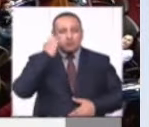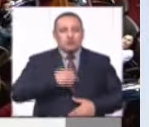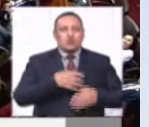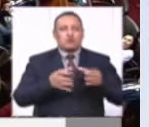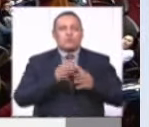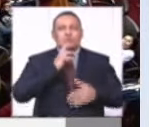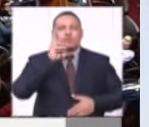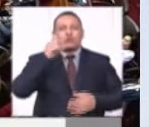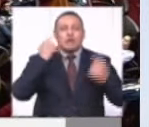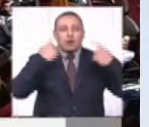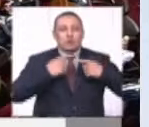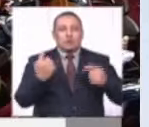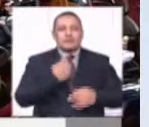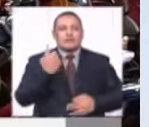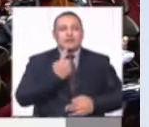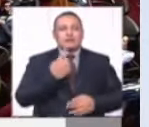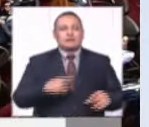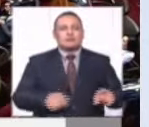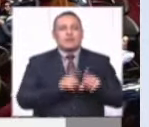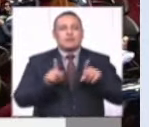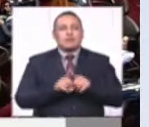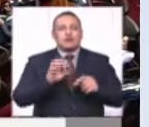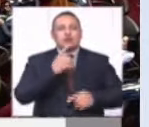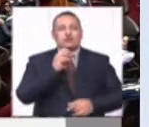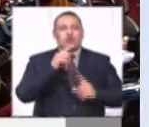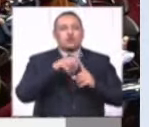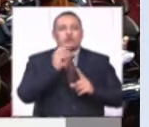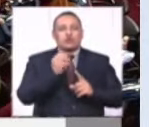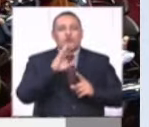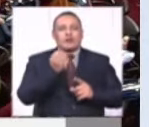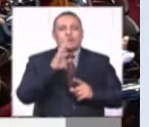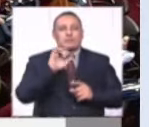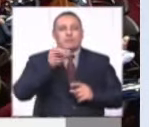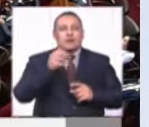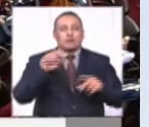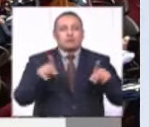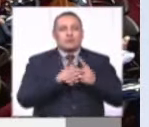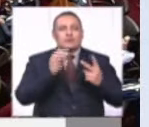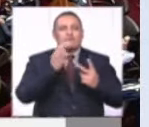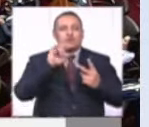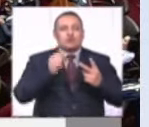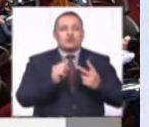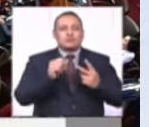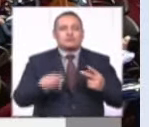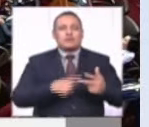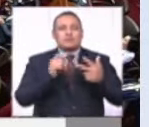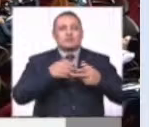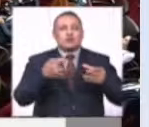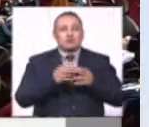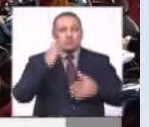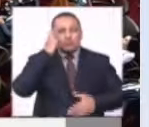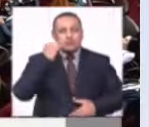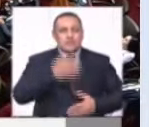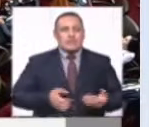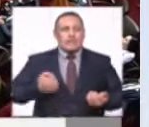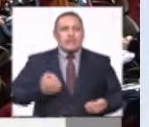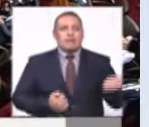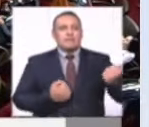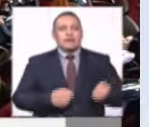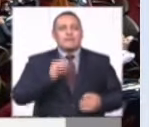Bloque Magisterial de Concertación Nacional. Doroteo Carbajo, Espinosa Vargas y Flores Ancachi del Grupo Parlamentario Acción